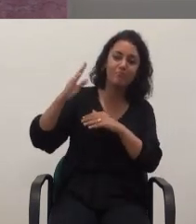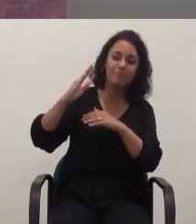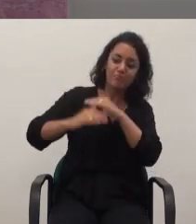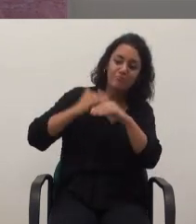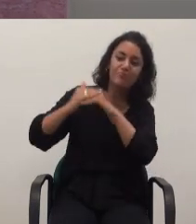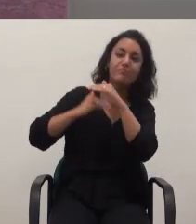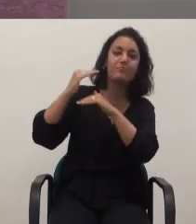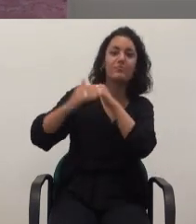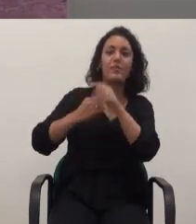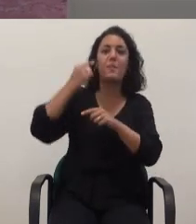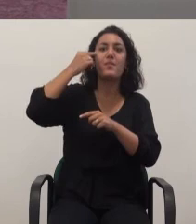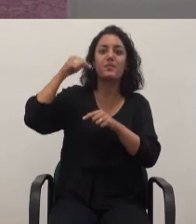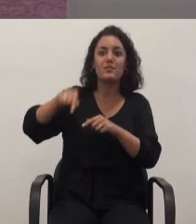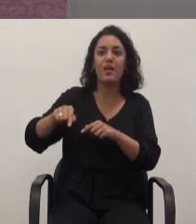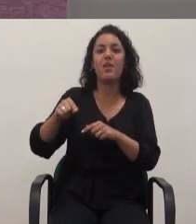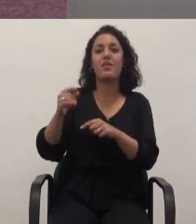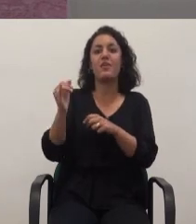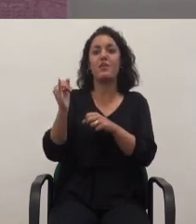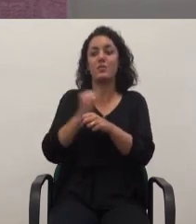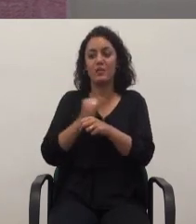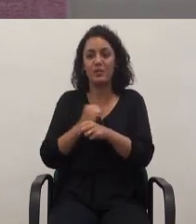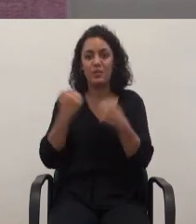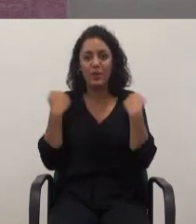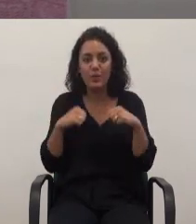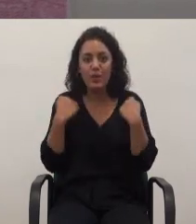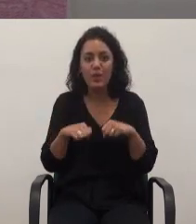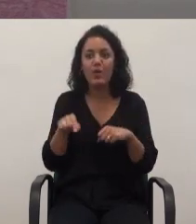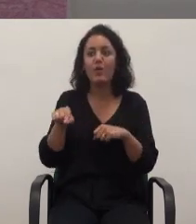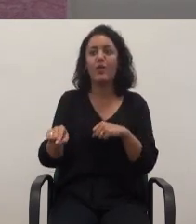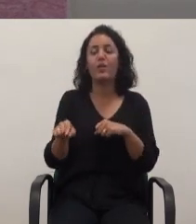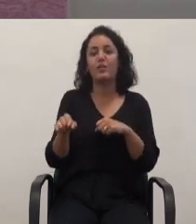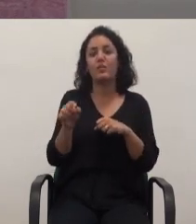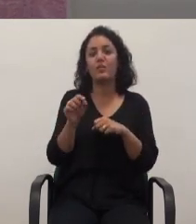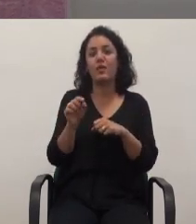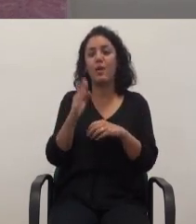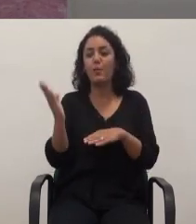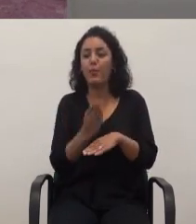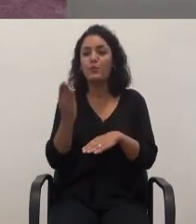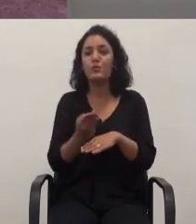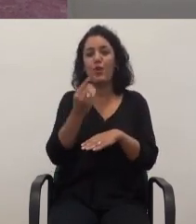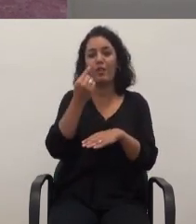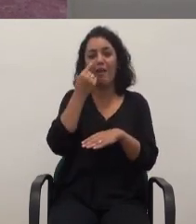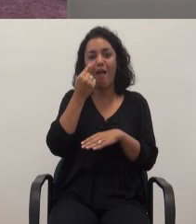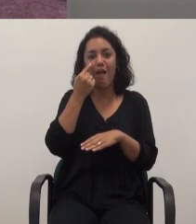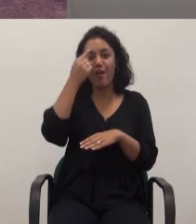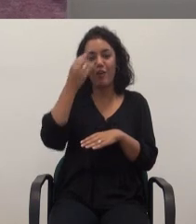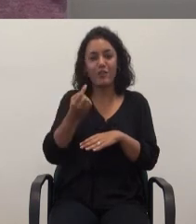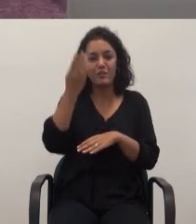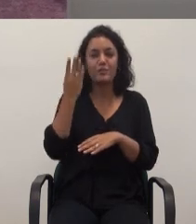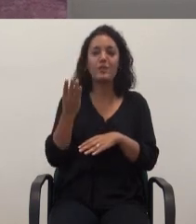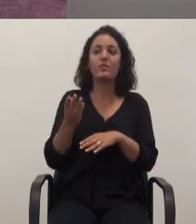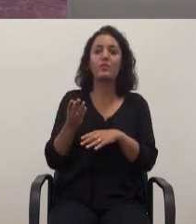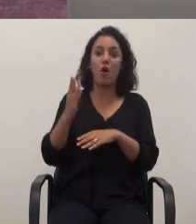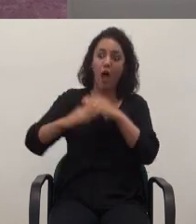que consolida académicamente su producción de conocimiento, pero que también va acercándose cada vez